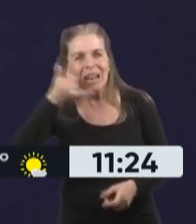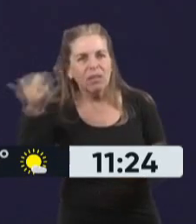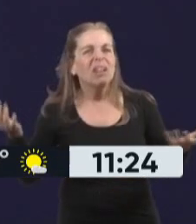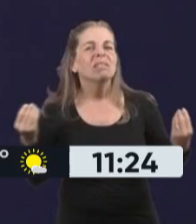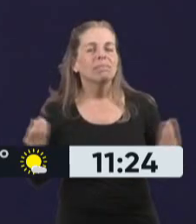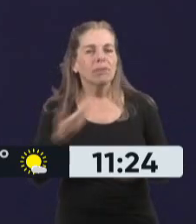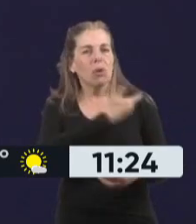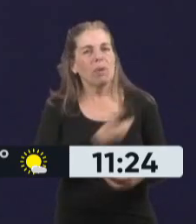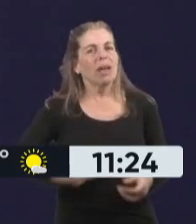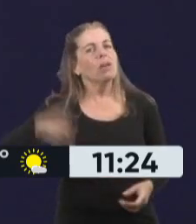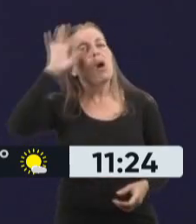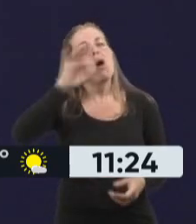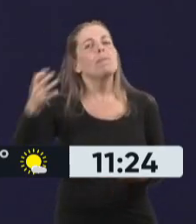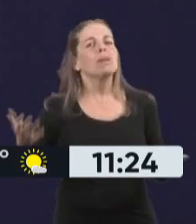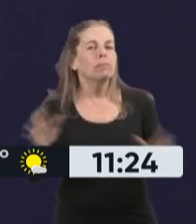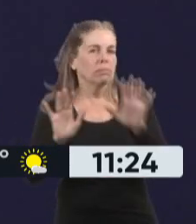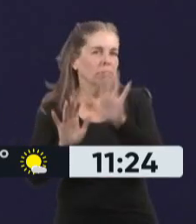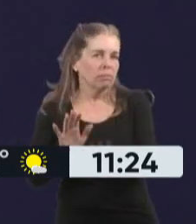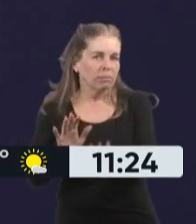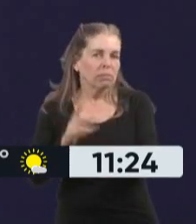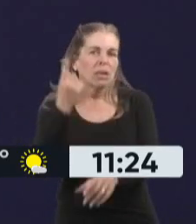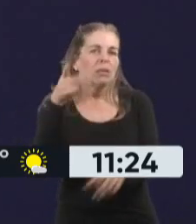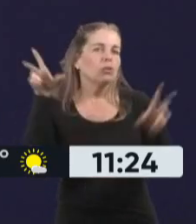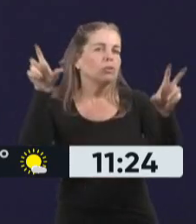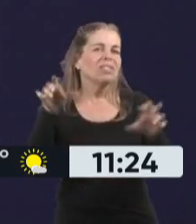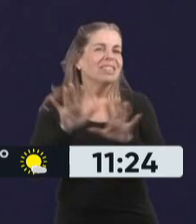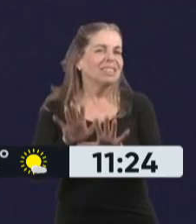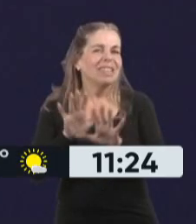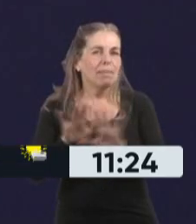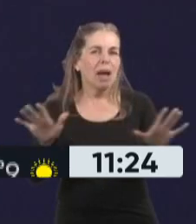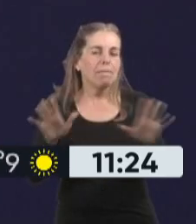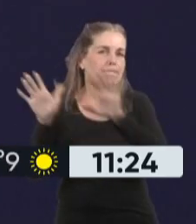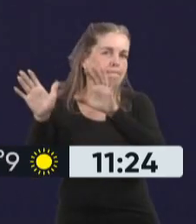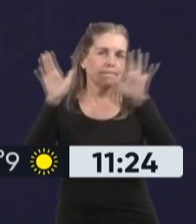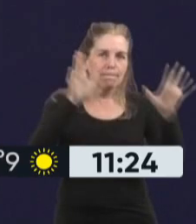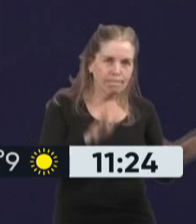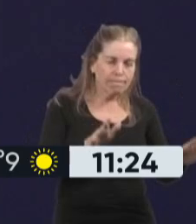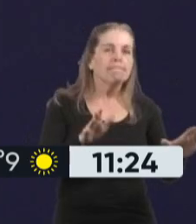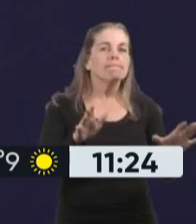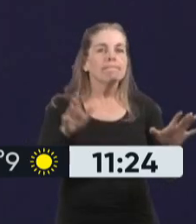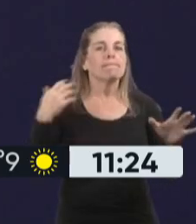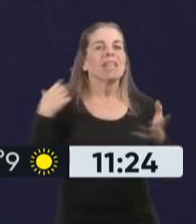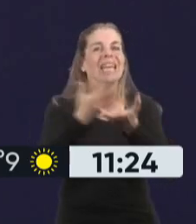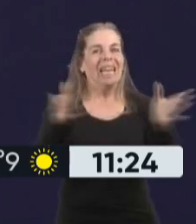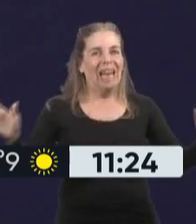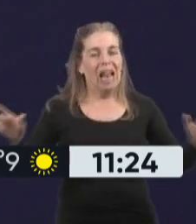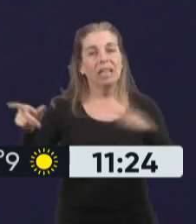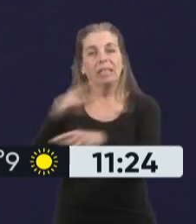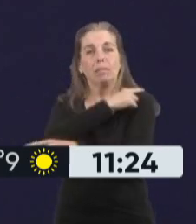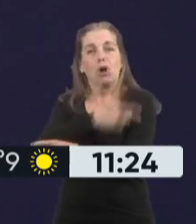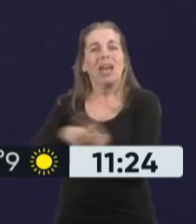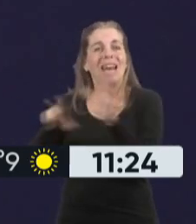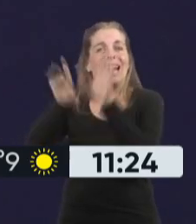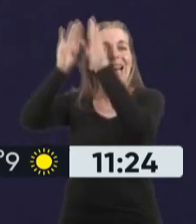Bueno, no es un tema, primero, es un tema de, por un lado, del poder, en términos generales, del Poder Legislativo. En